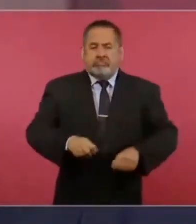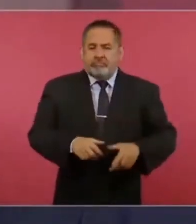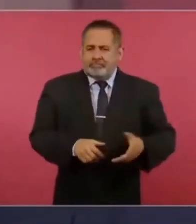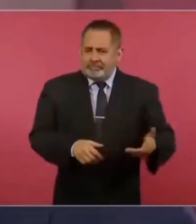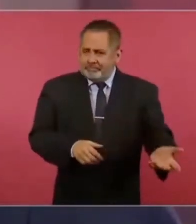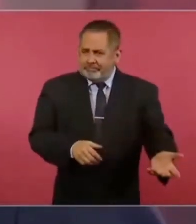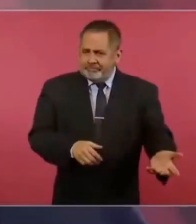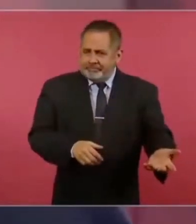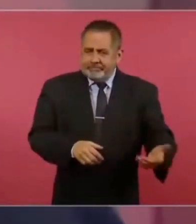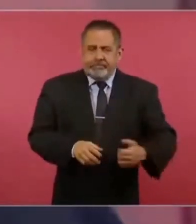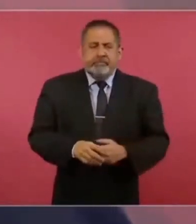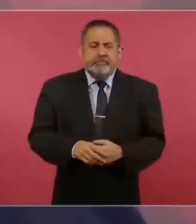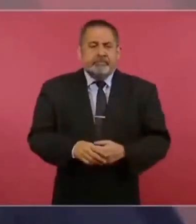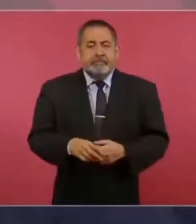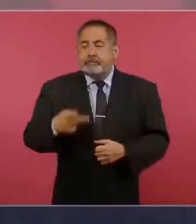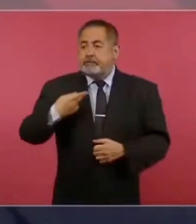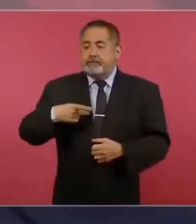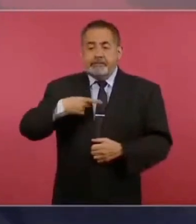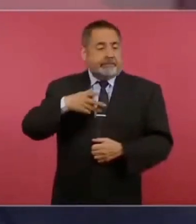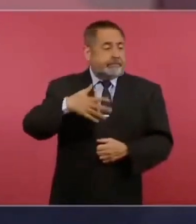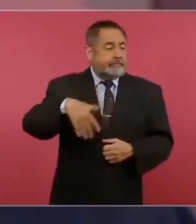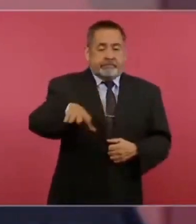¿Cómo la gente no tenía